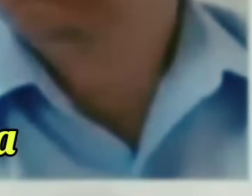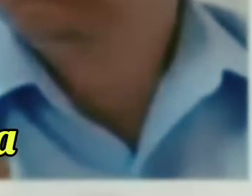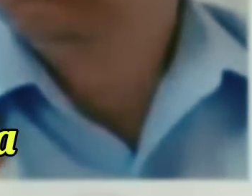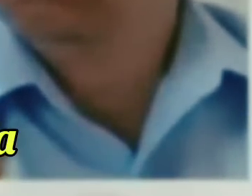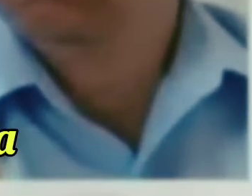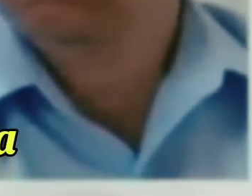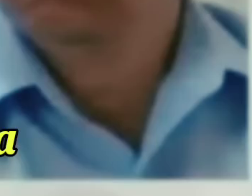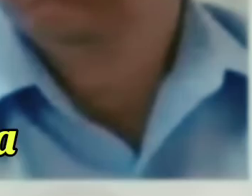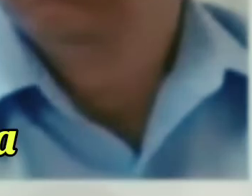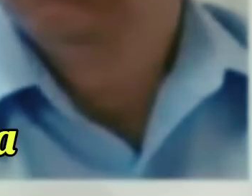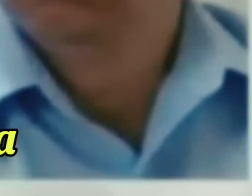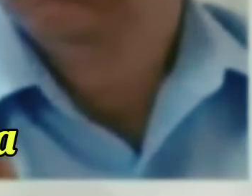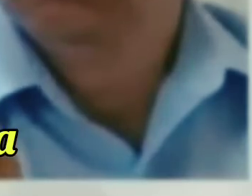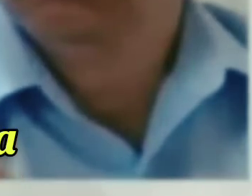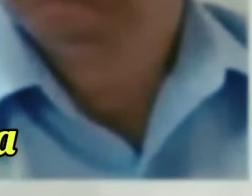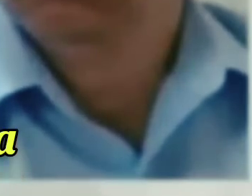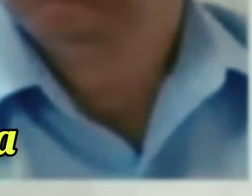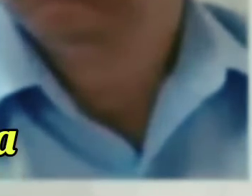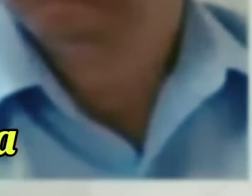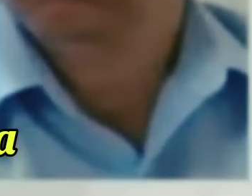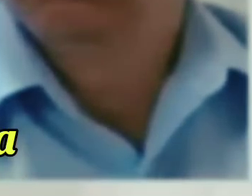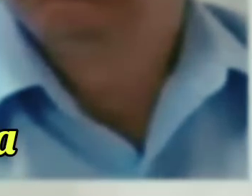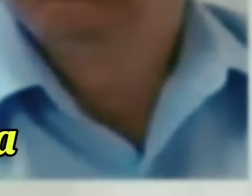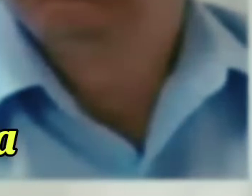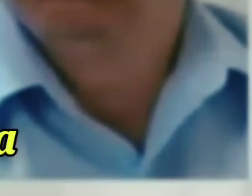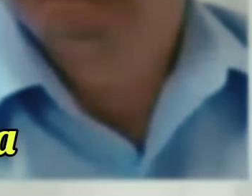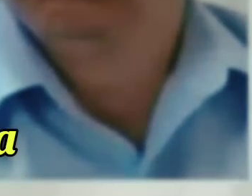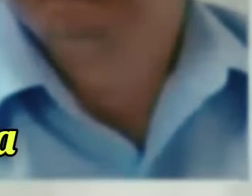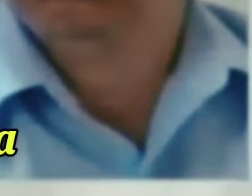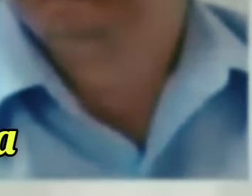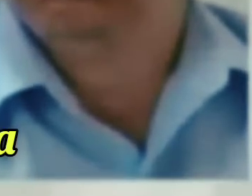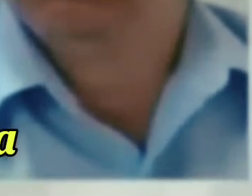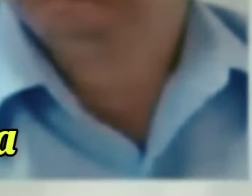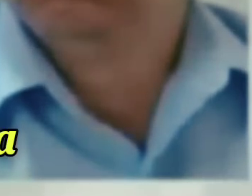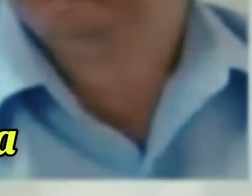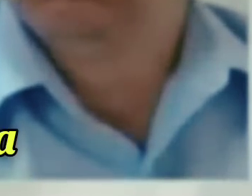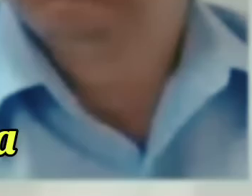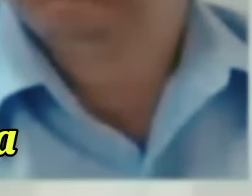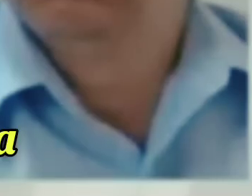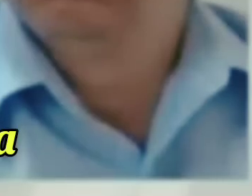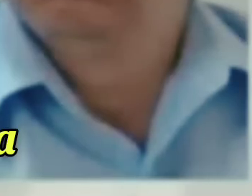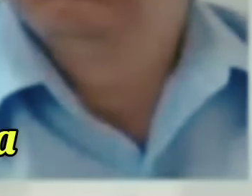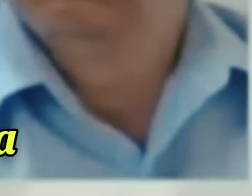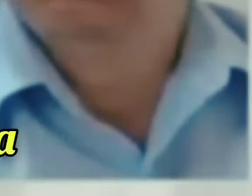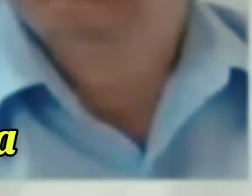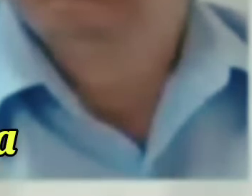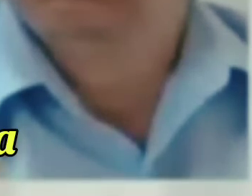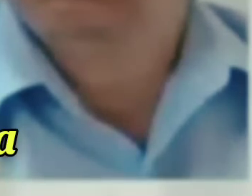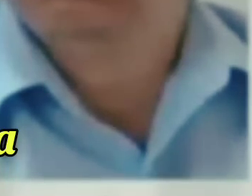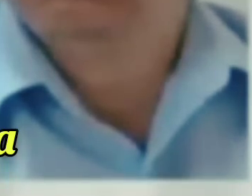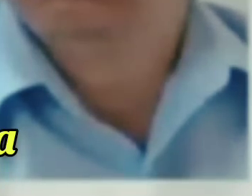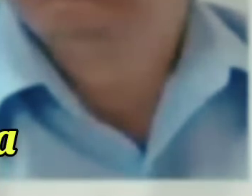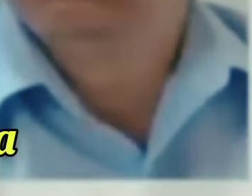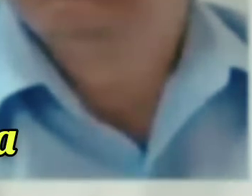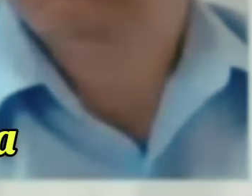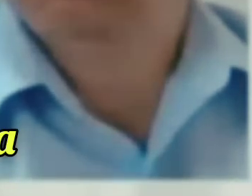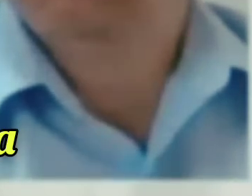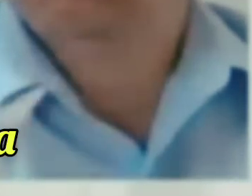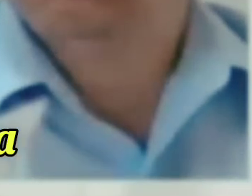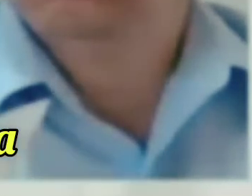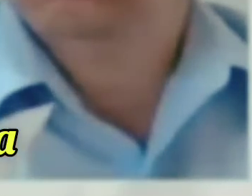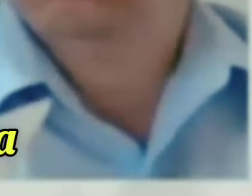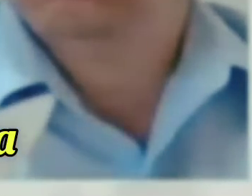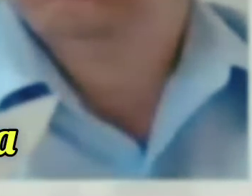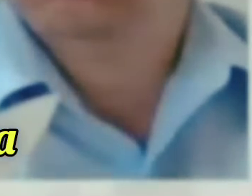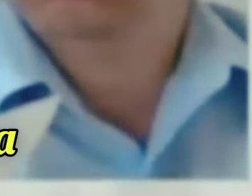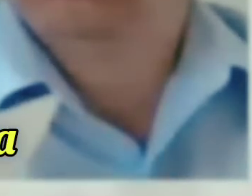tiene valor, o ha sido falsificado, o es mentira. Porque nosotros tenemos este oficio ordenado por el señor Héctor José Ventura Ángel. Nos